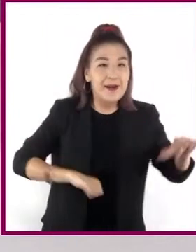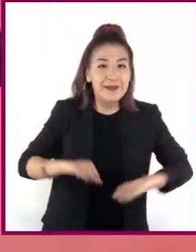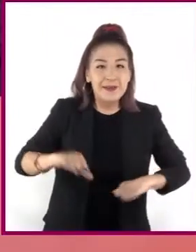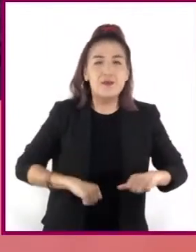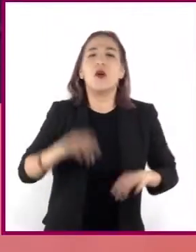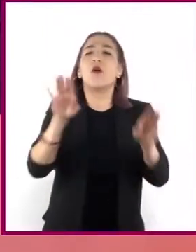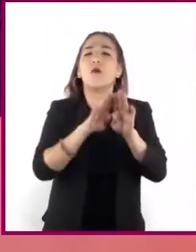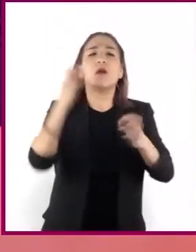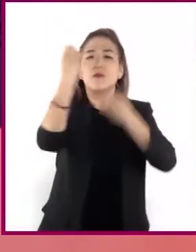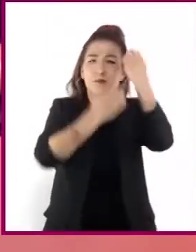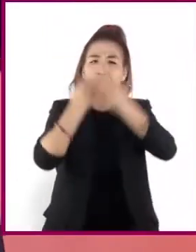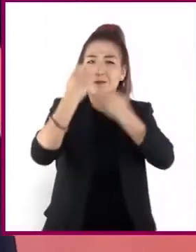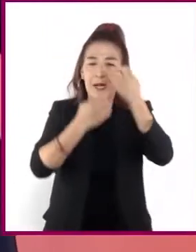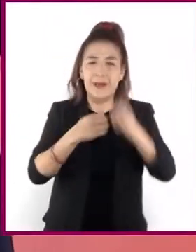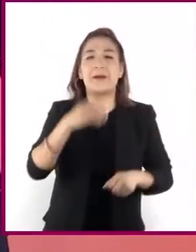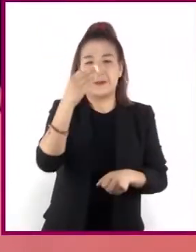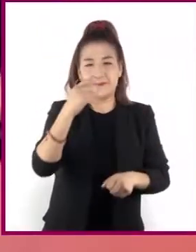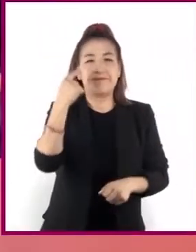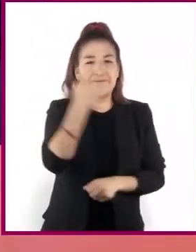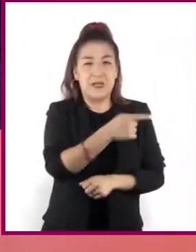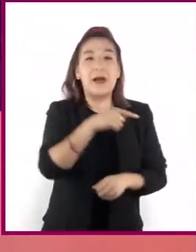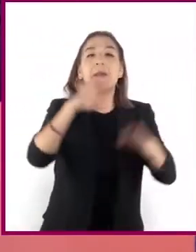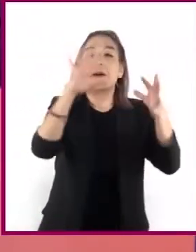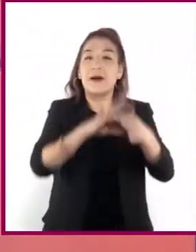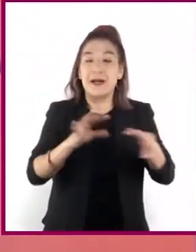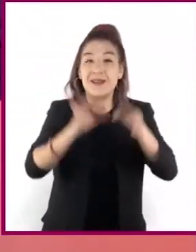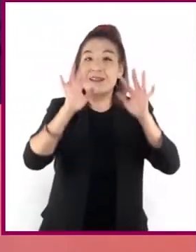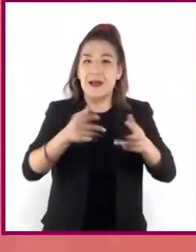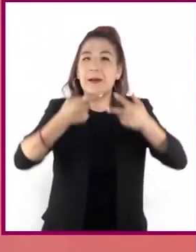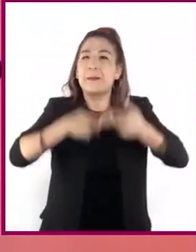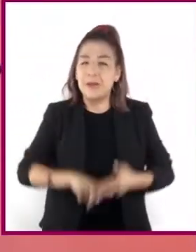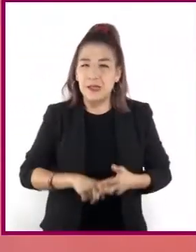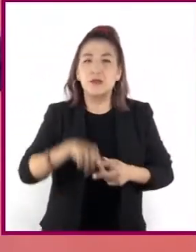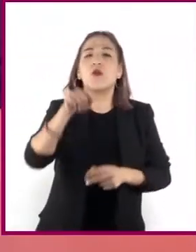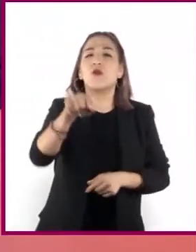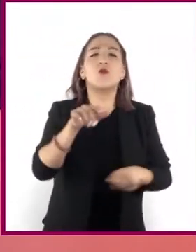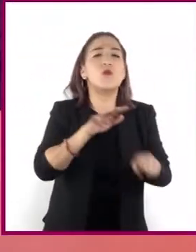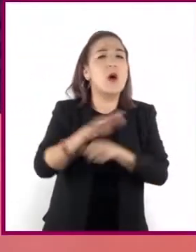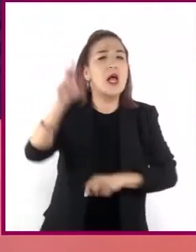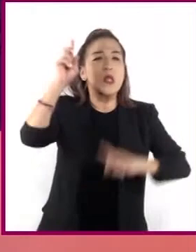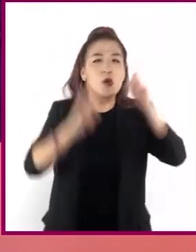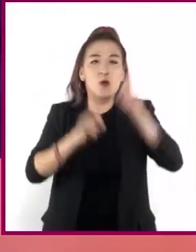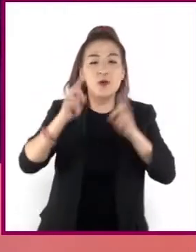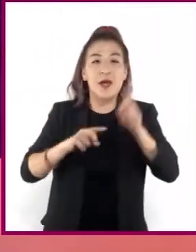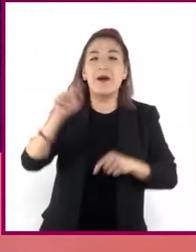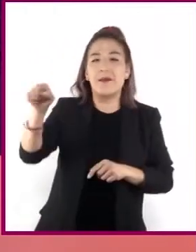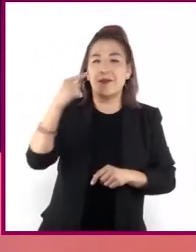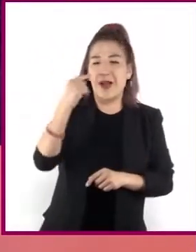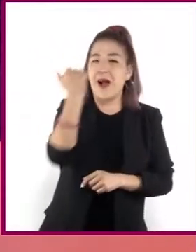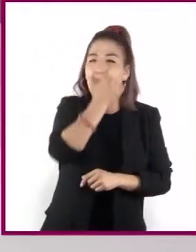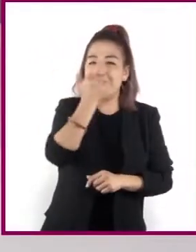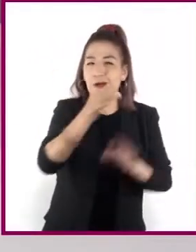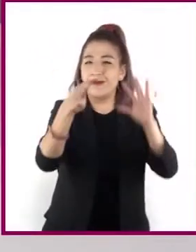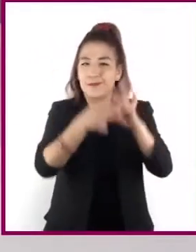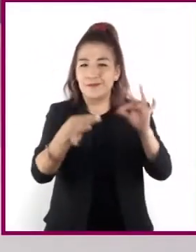evaluación. ¿Qué te parece si para entrar en materia vemos las dudas que nos señala el siguiente alumno?